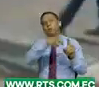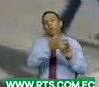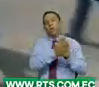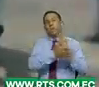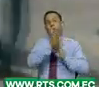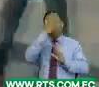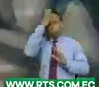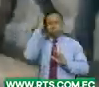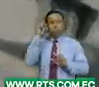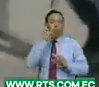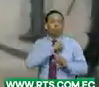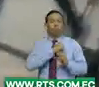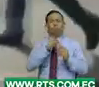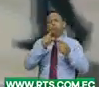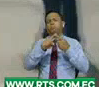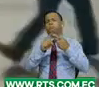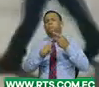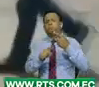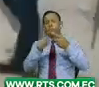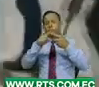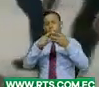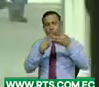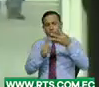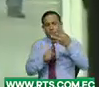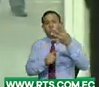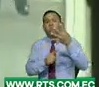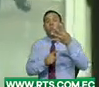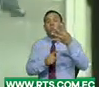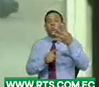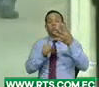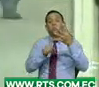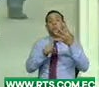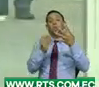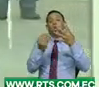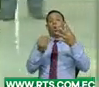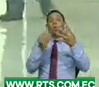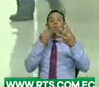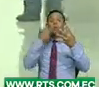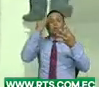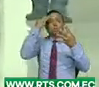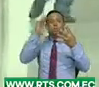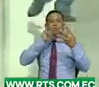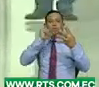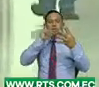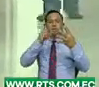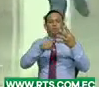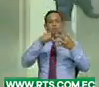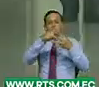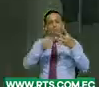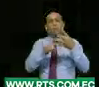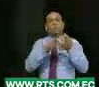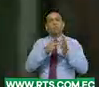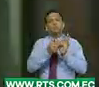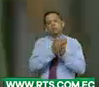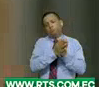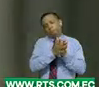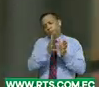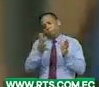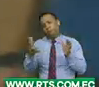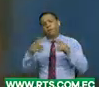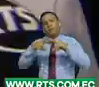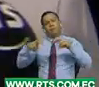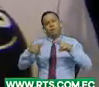acusados se encuentra un menor de edad con esta acción de instrucción fiscal se extiende durante 30 días más